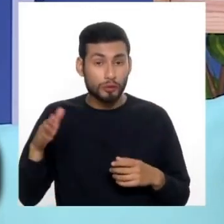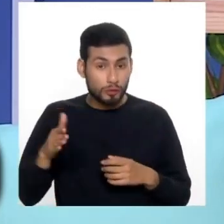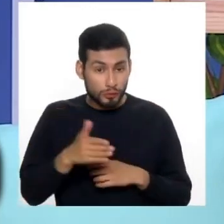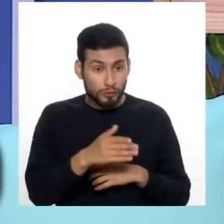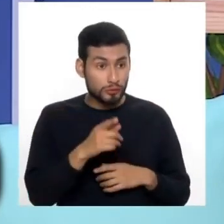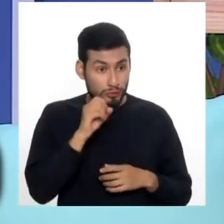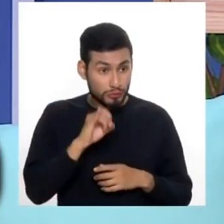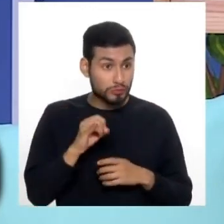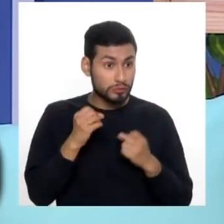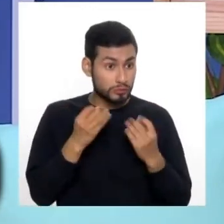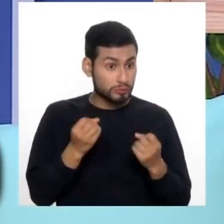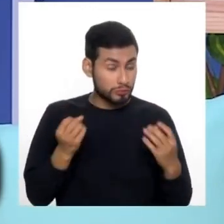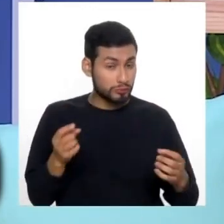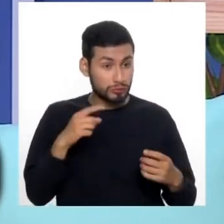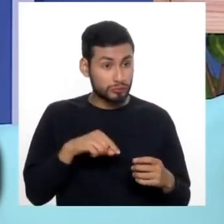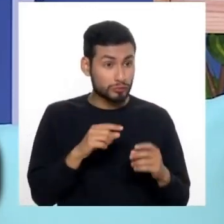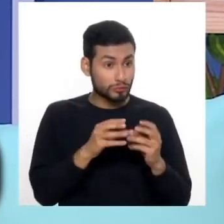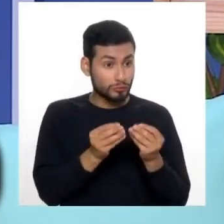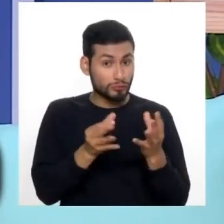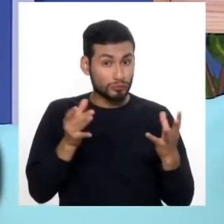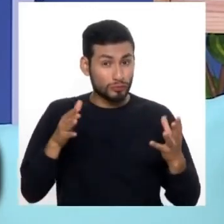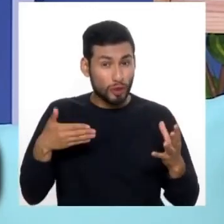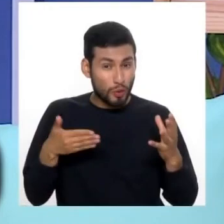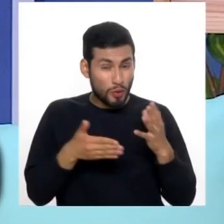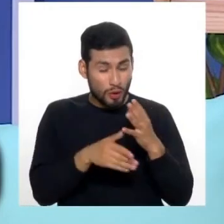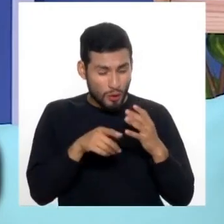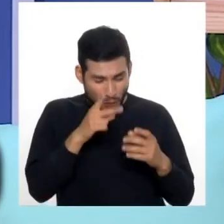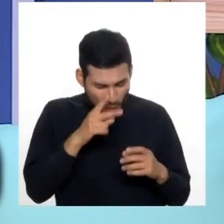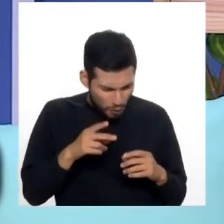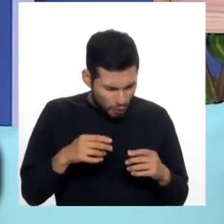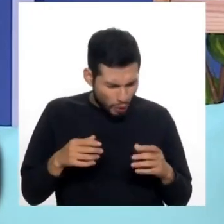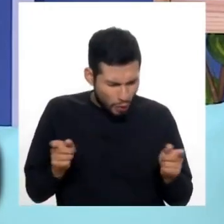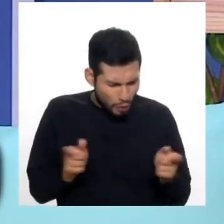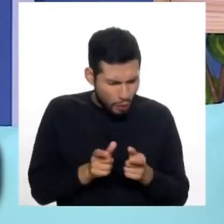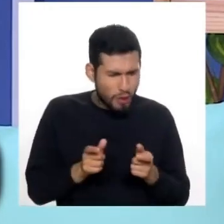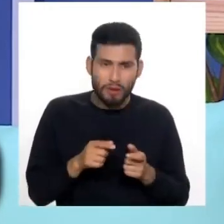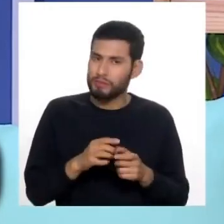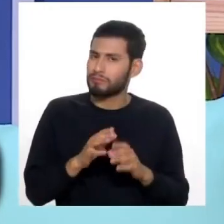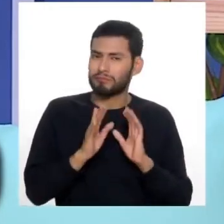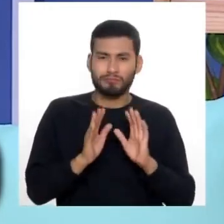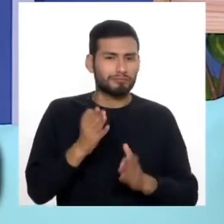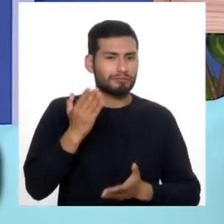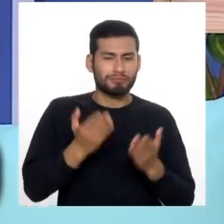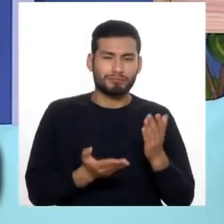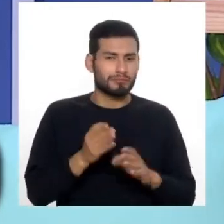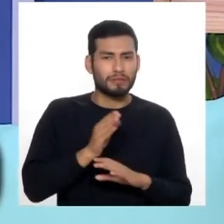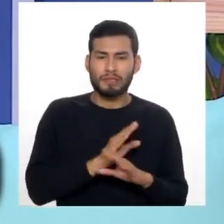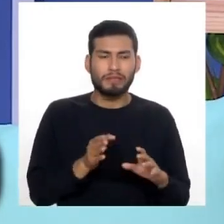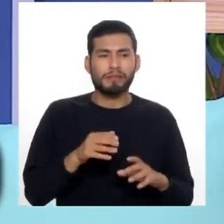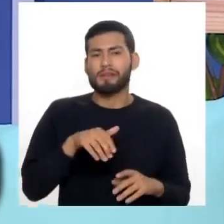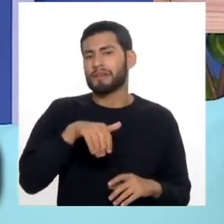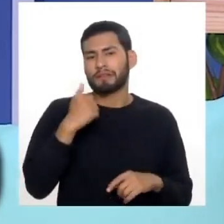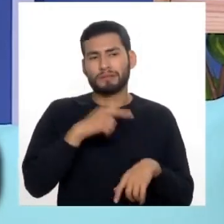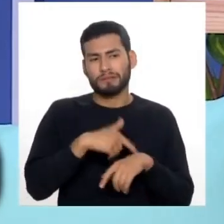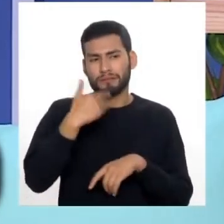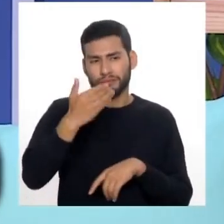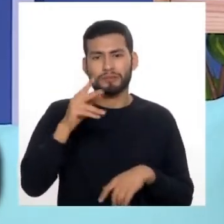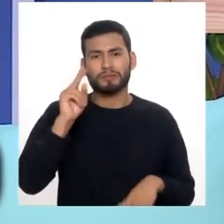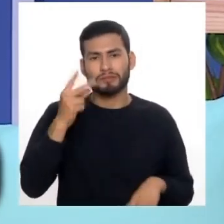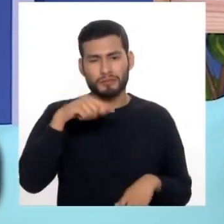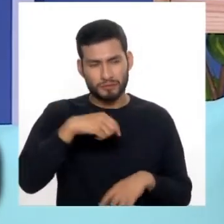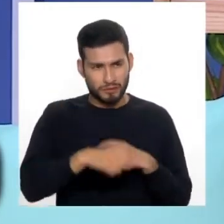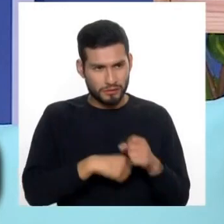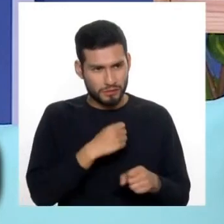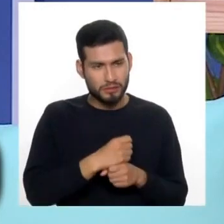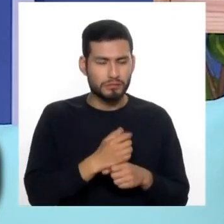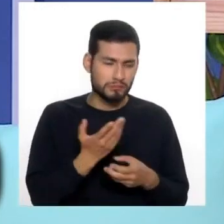Si sigue habiendo una gran proporción de juveniles en las capturas, probablemente no hayan otras temporadas, como la segunda de este